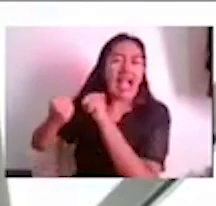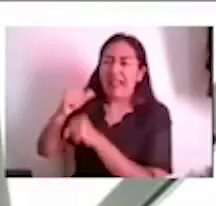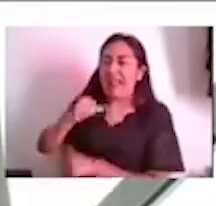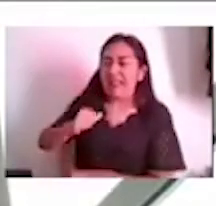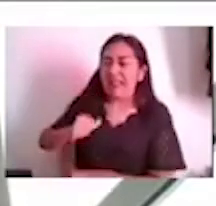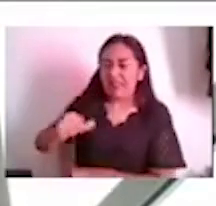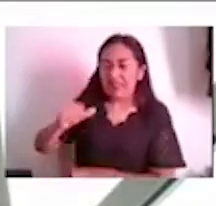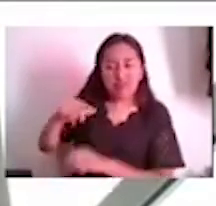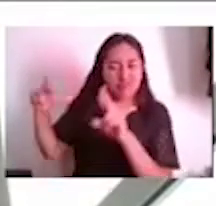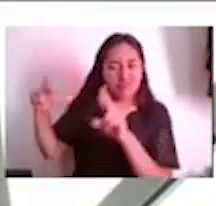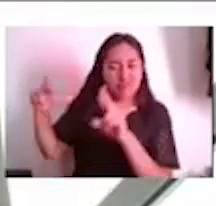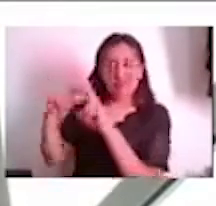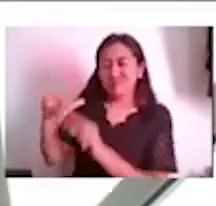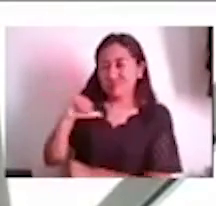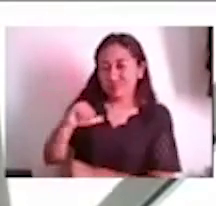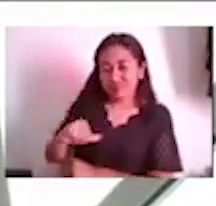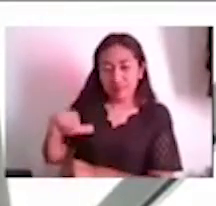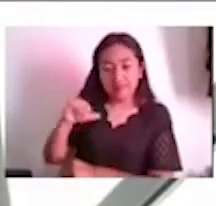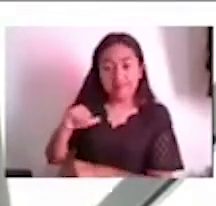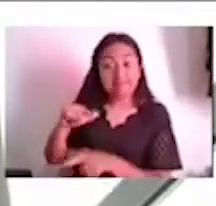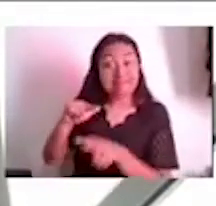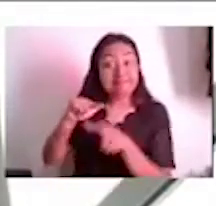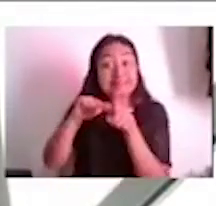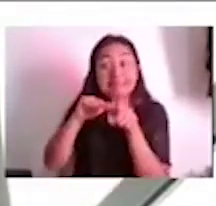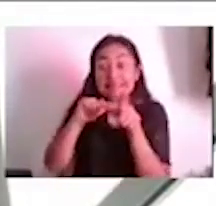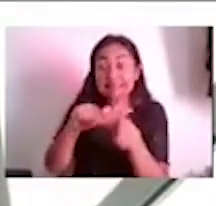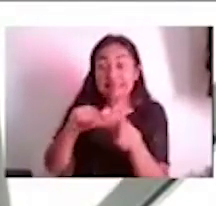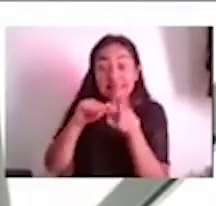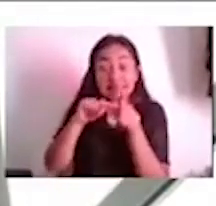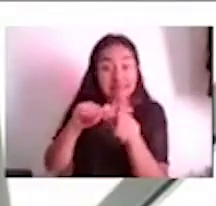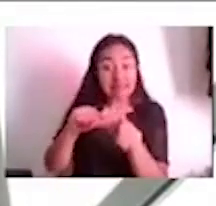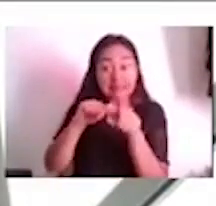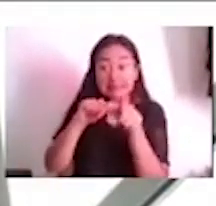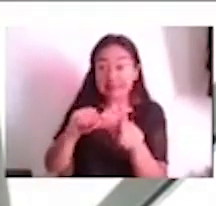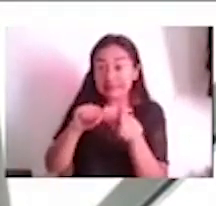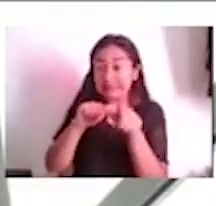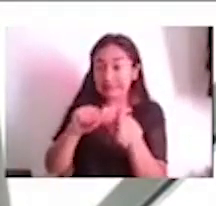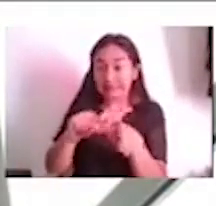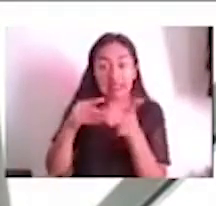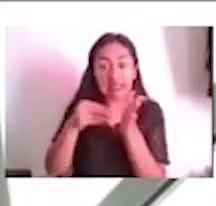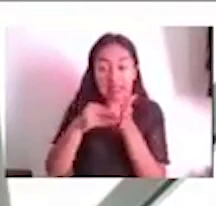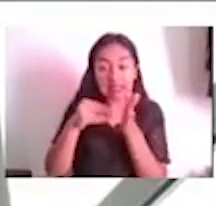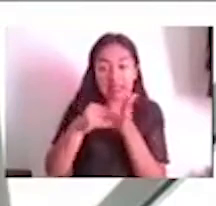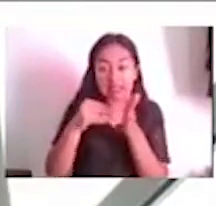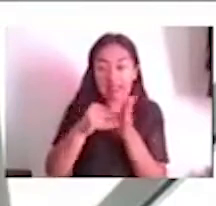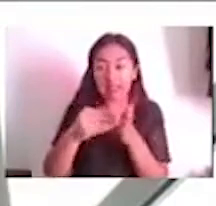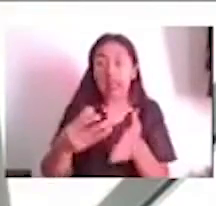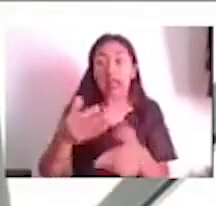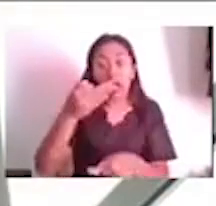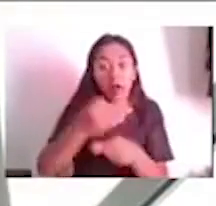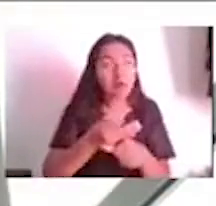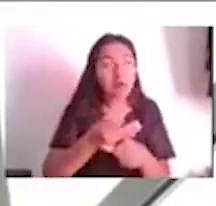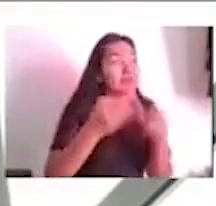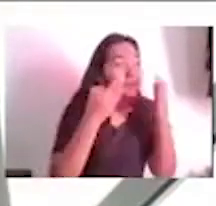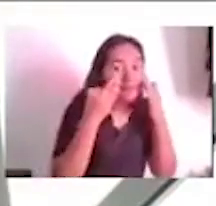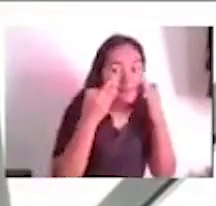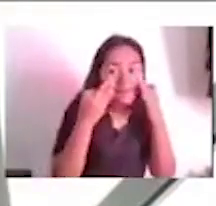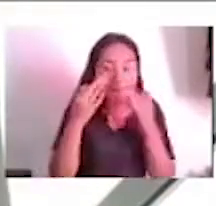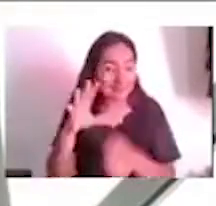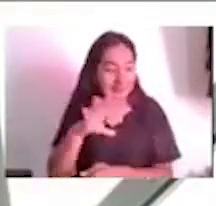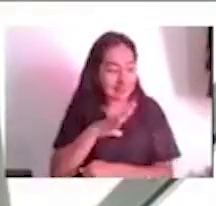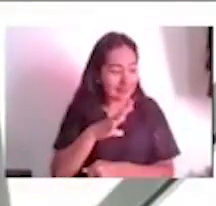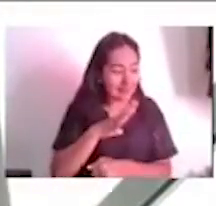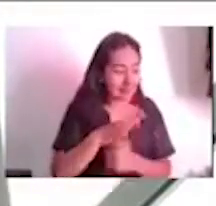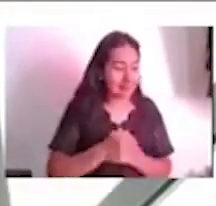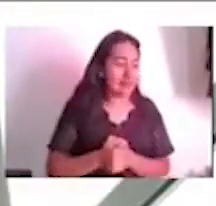antiguas, etcétera, está vivo, de alguna manera permanece vivo en nuestras sociedades contemporáneas, y que